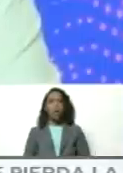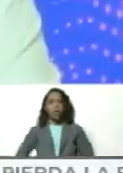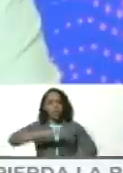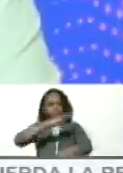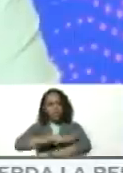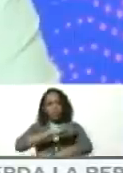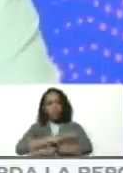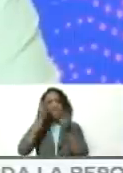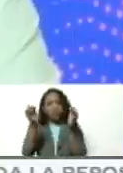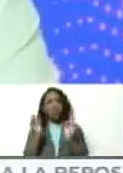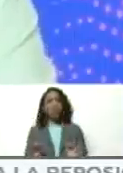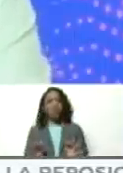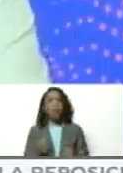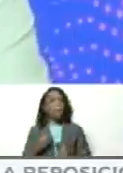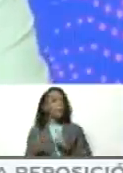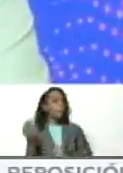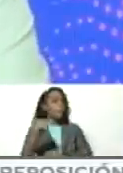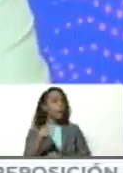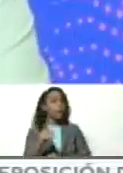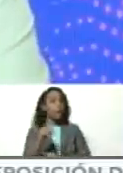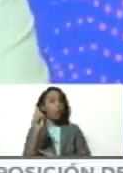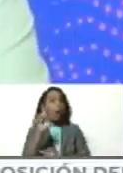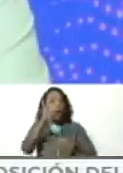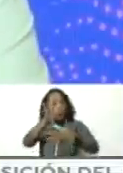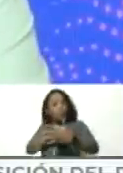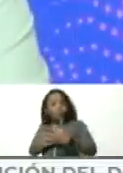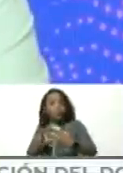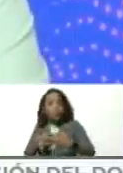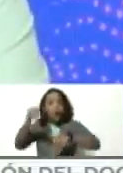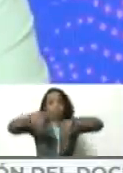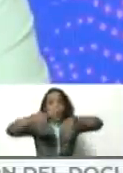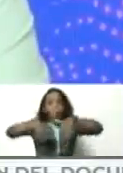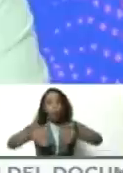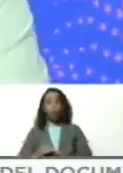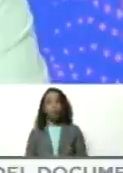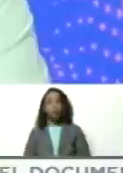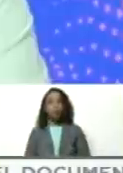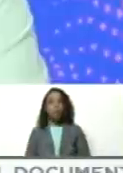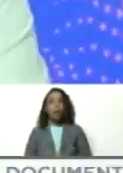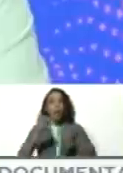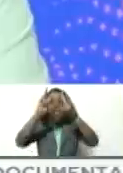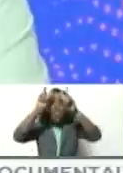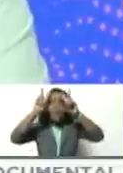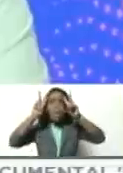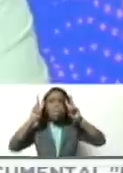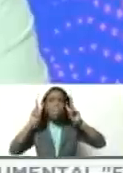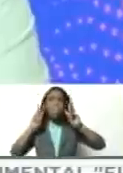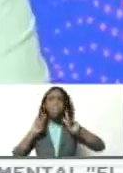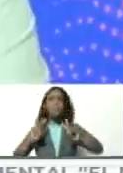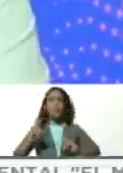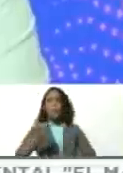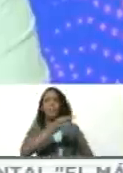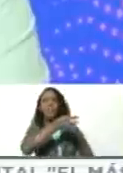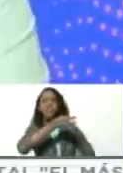visibilizado, pero además una agenda electoral impecable,